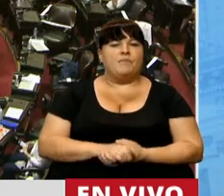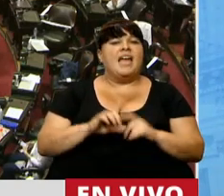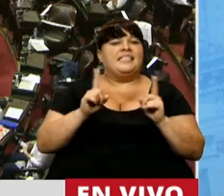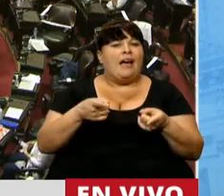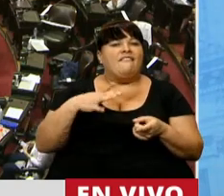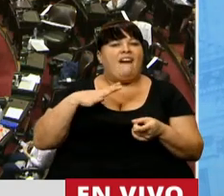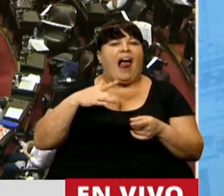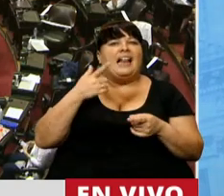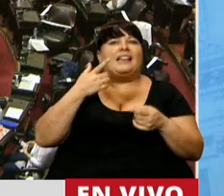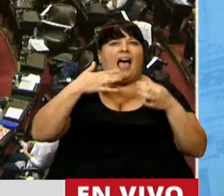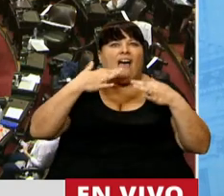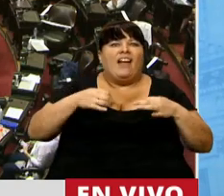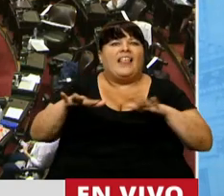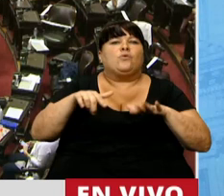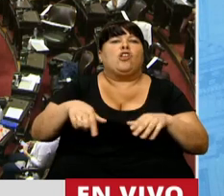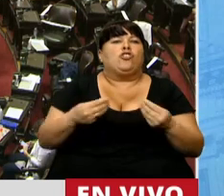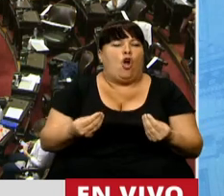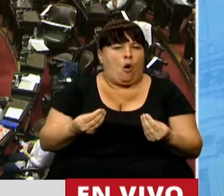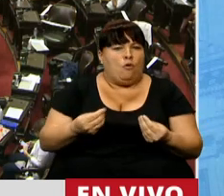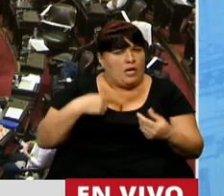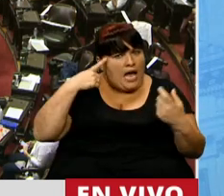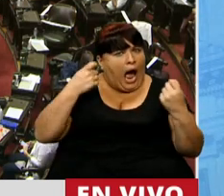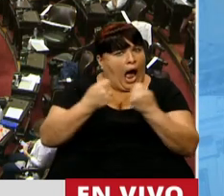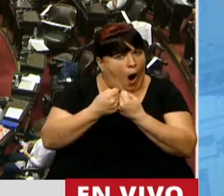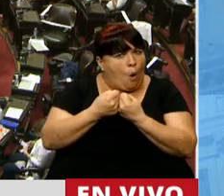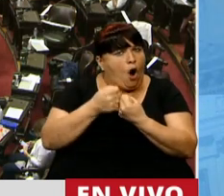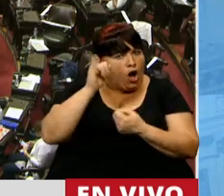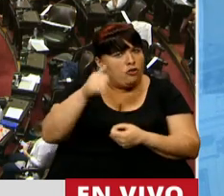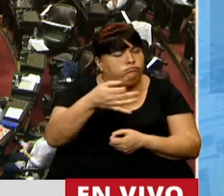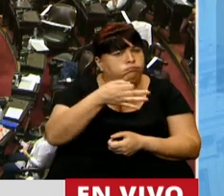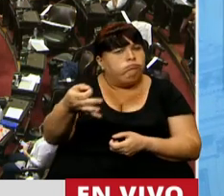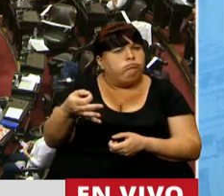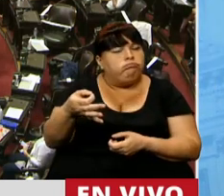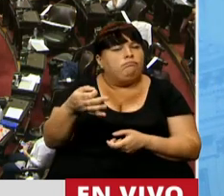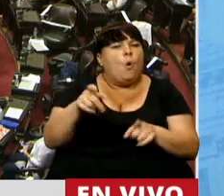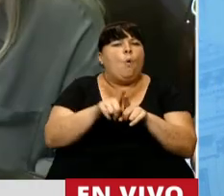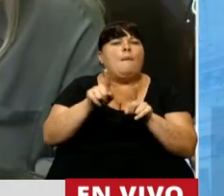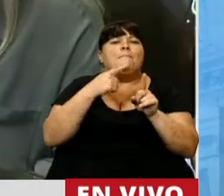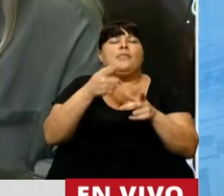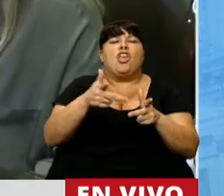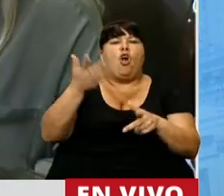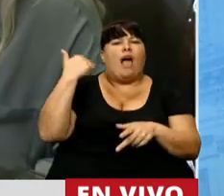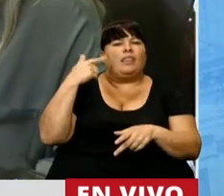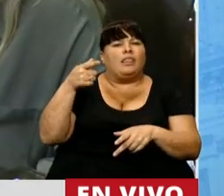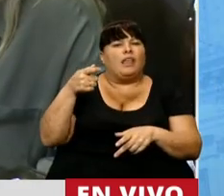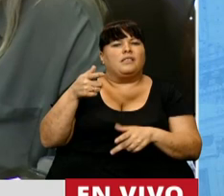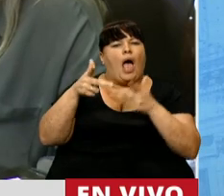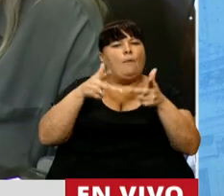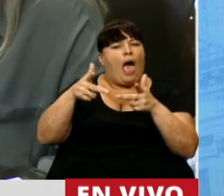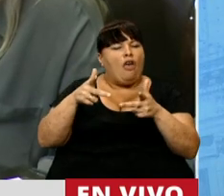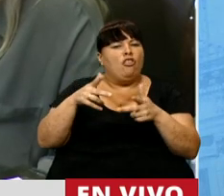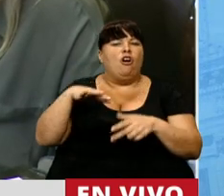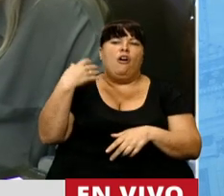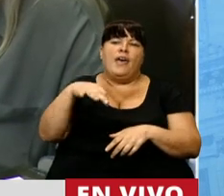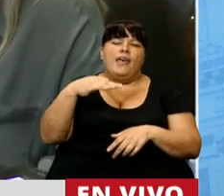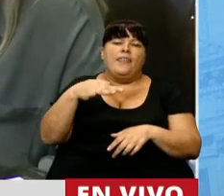También faltó realismo. Y coincido que hay que, como se mencionó aquí,